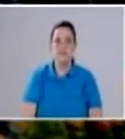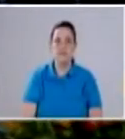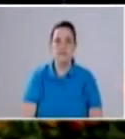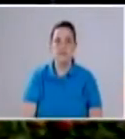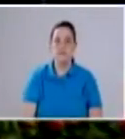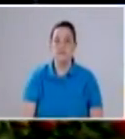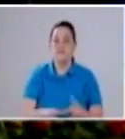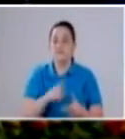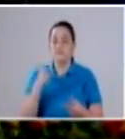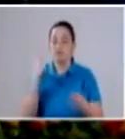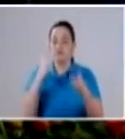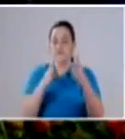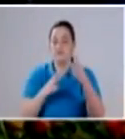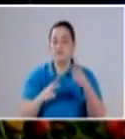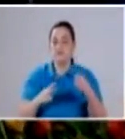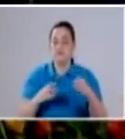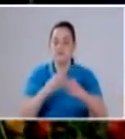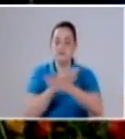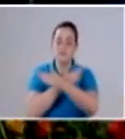Y que cuando viene el cumpleaños,